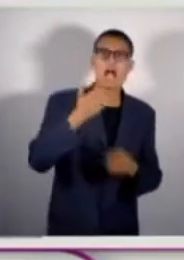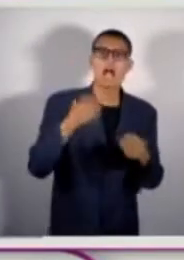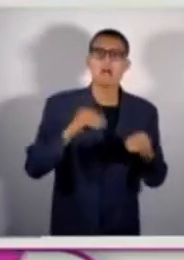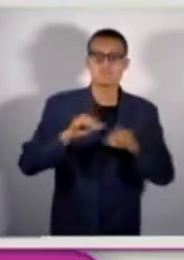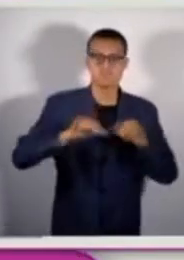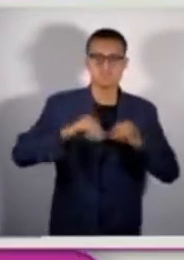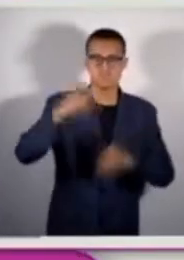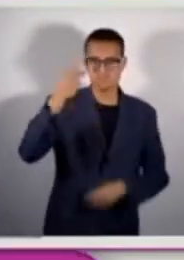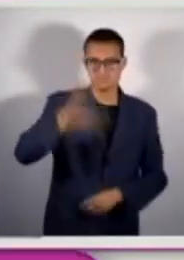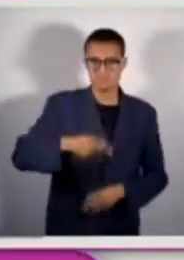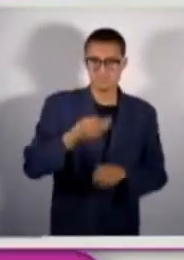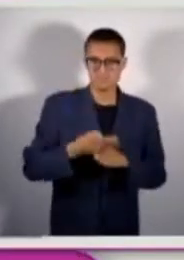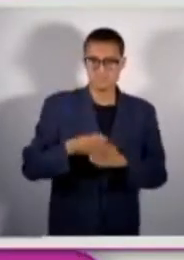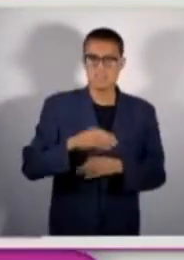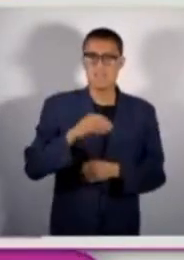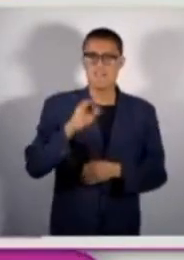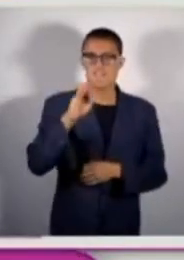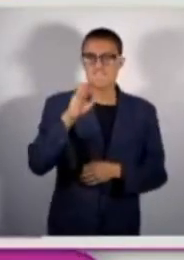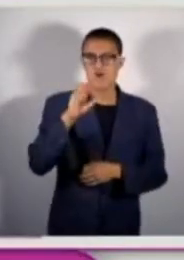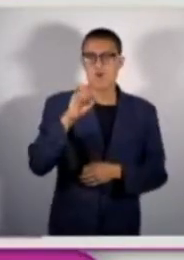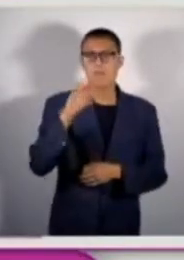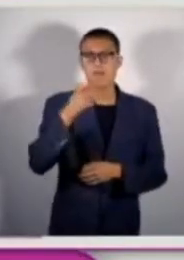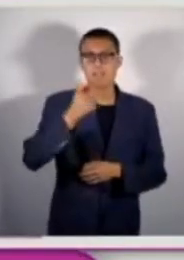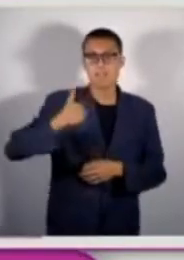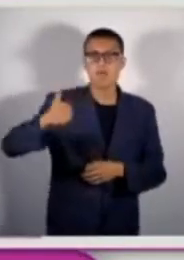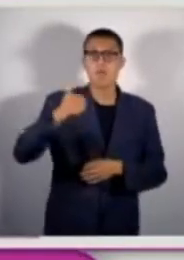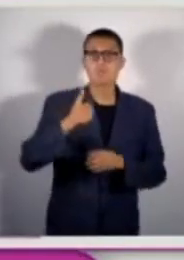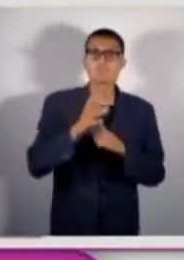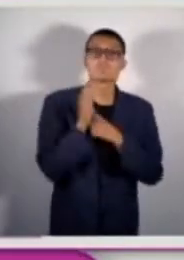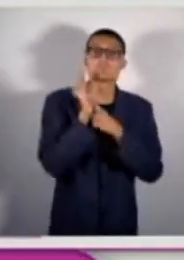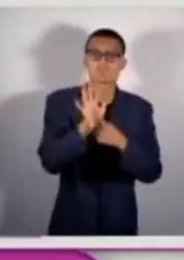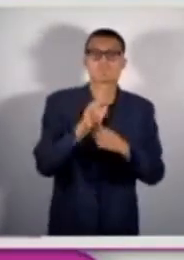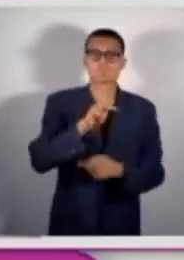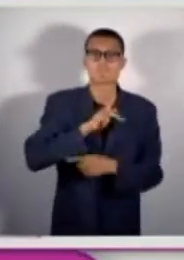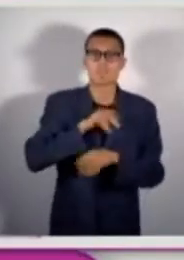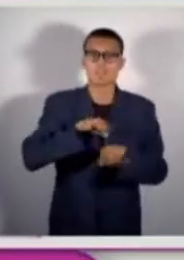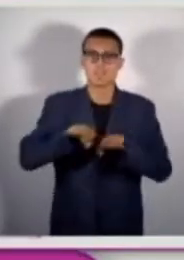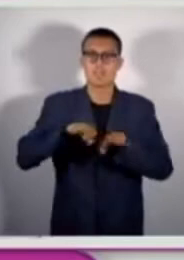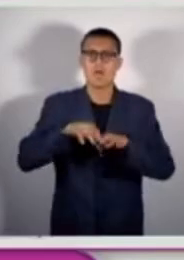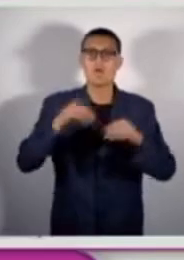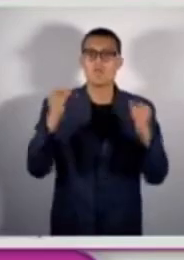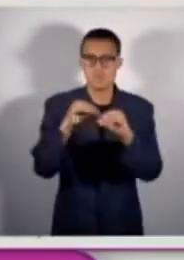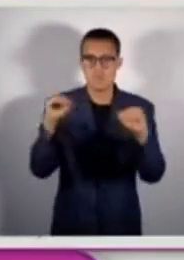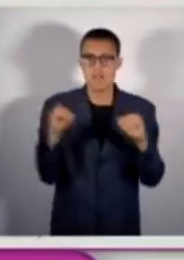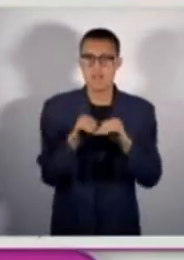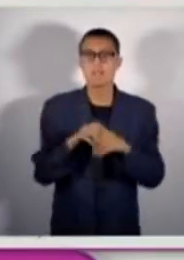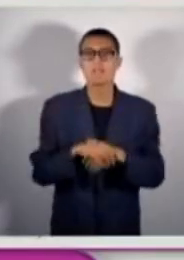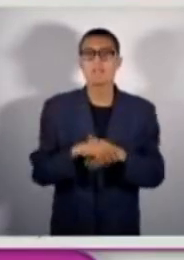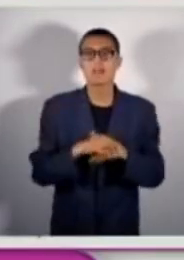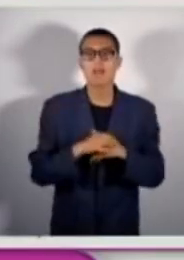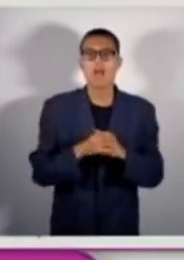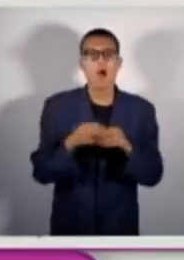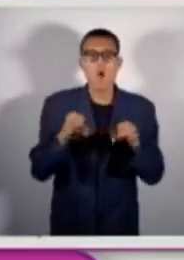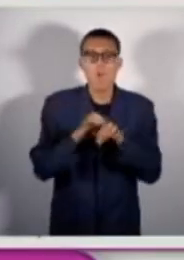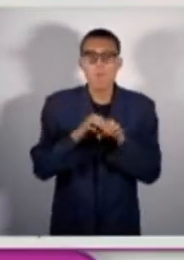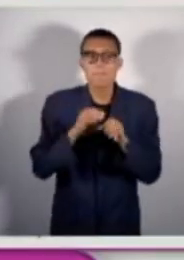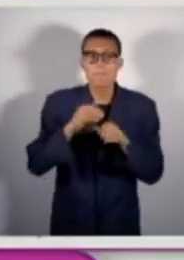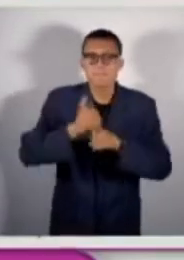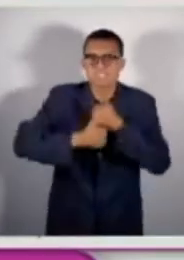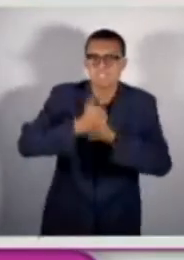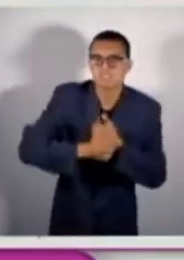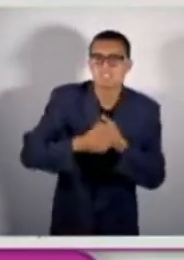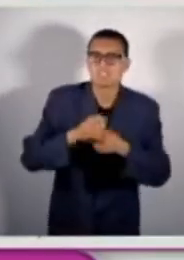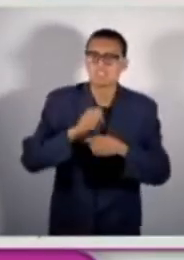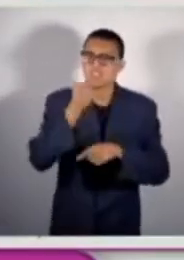porque nos ha permitido a todos exponer nuestra perspectiva y nuestro trabajo en igualdad de condiciones. A lo largo de estas participaciones en la